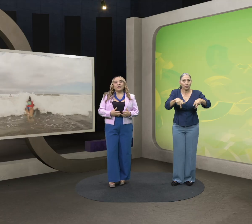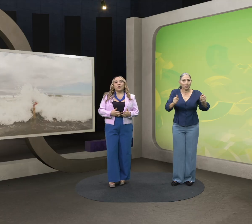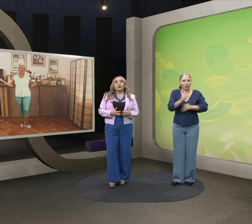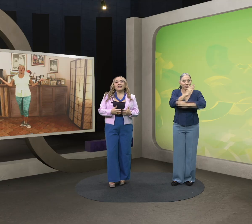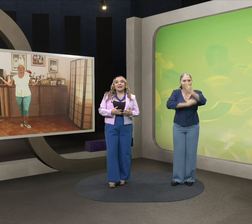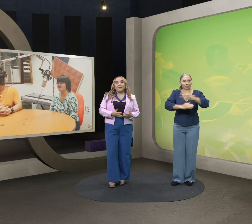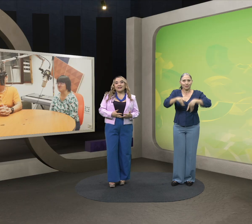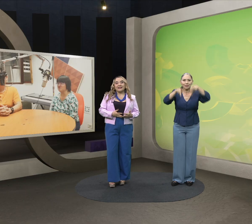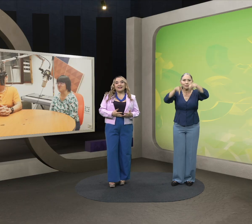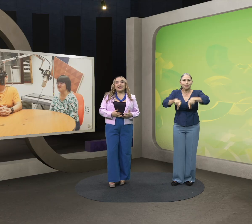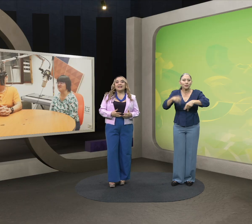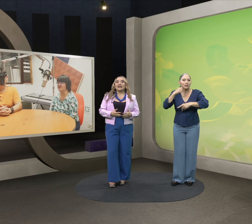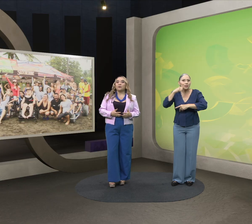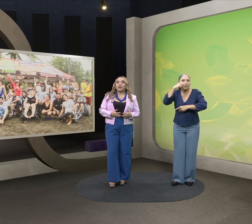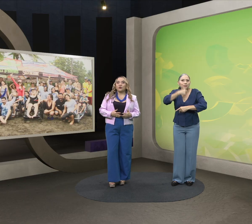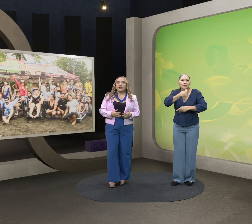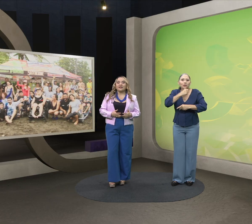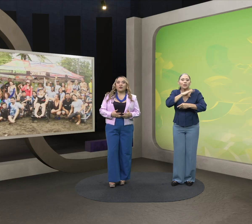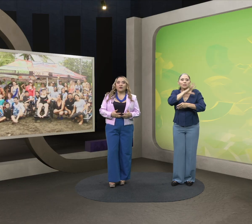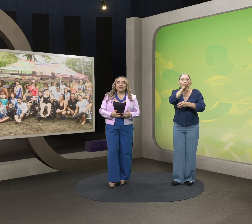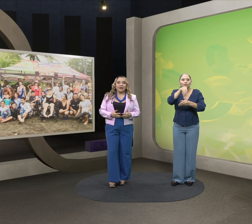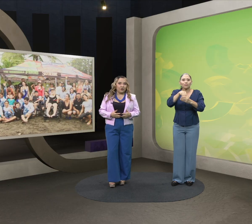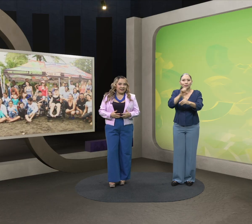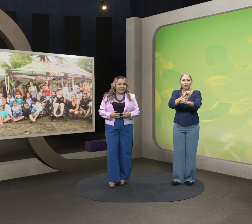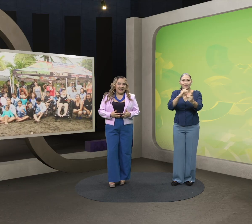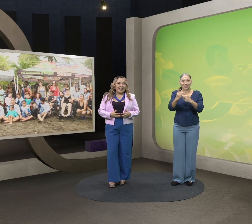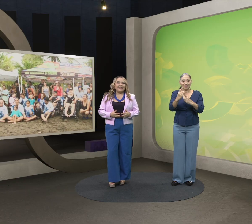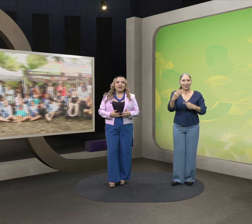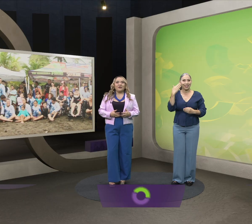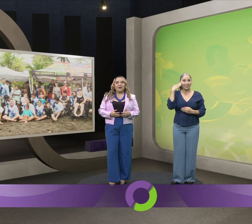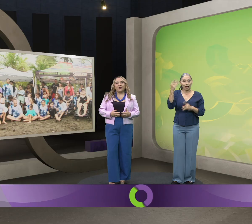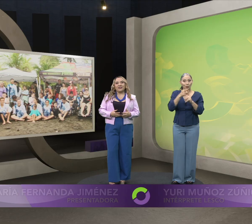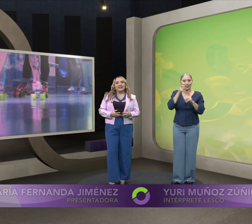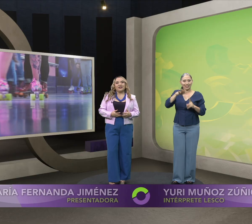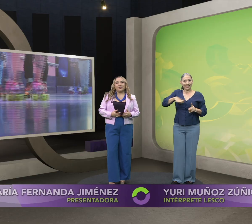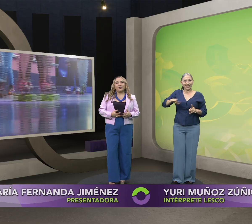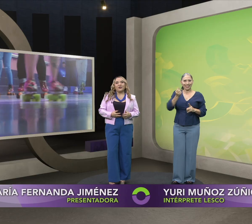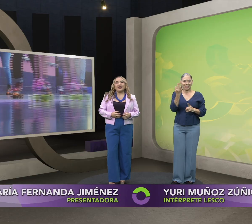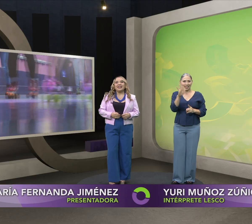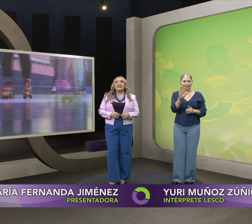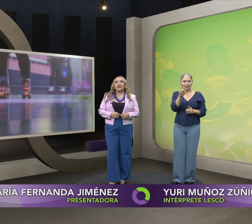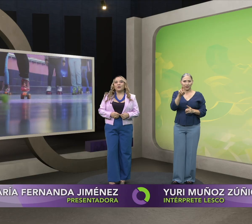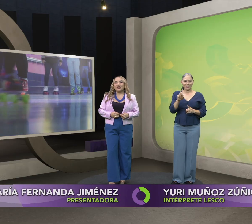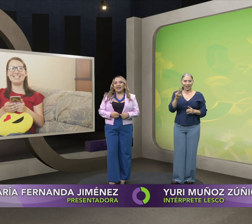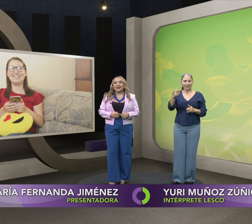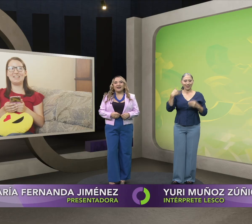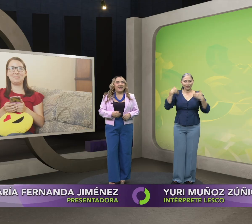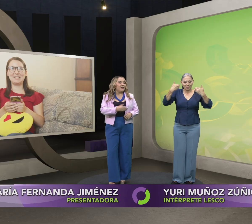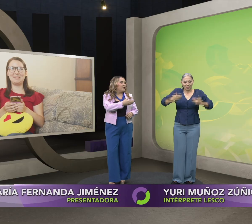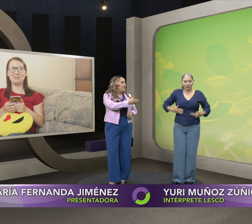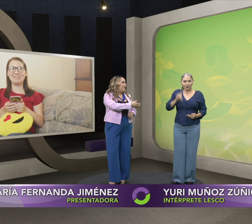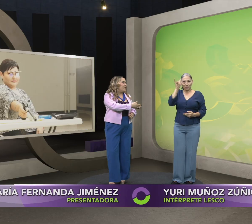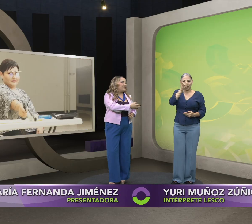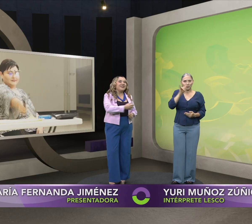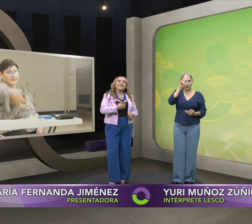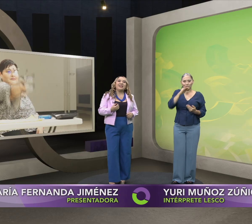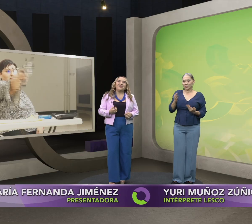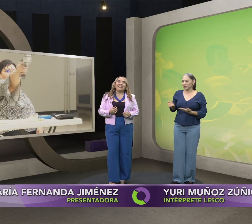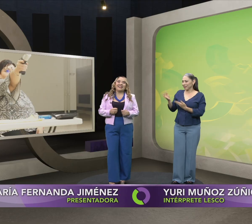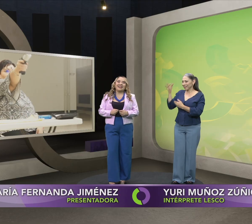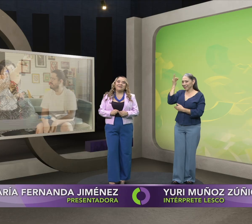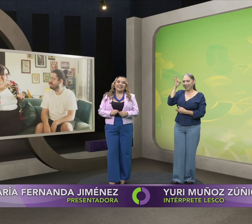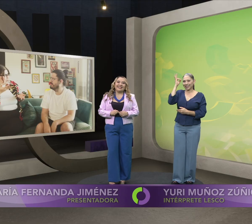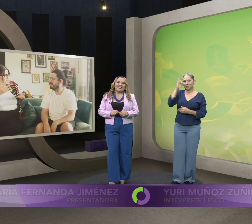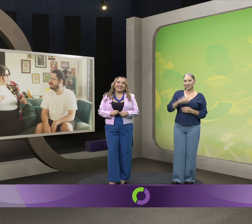las personas con discapacidad y de las personas adultas mayores. Les saludamos desde el estudio de 15 UCR, Yuri Muñoz y